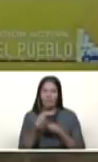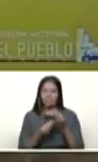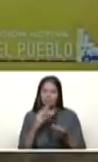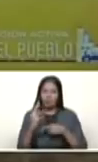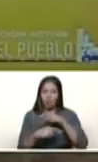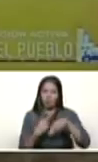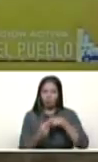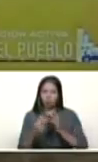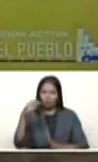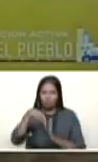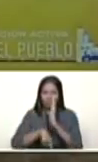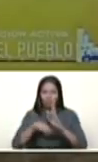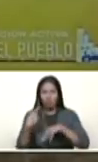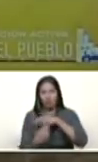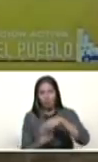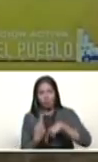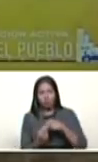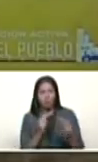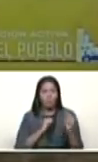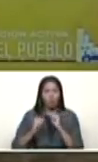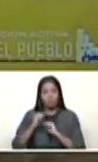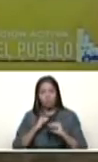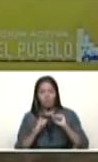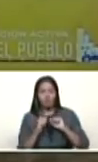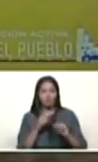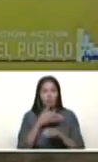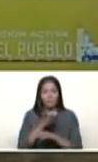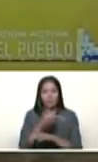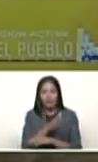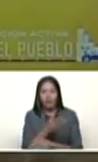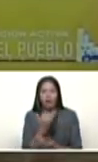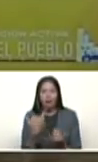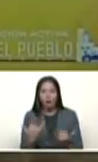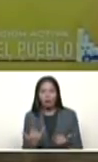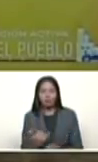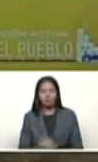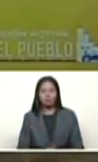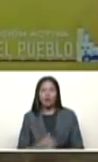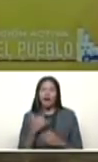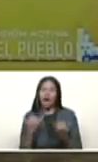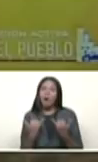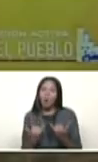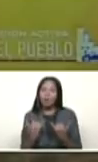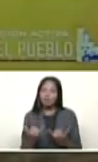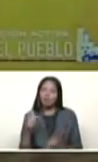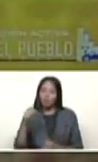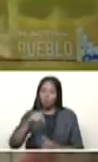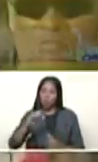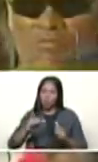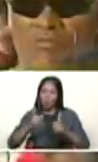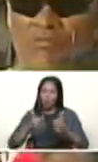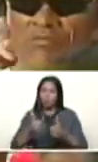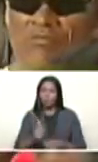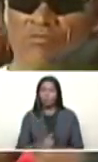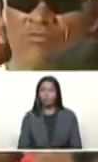revolución dentro de la revolución en el movimiento de pescadores y pescadoras ya. Amén. A partir de hoy. Amén. Tenemos, te